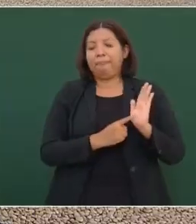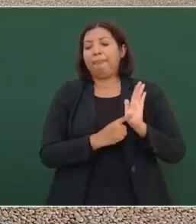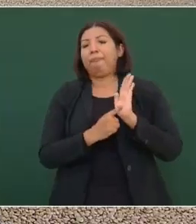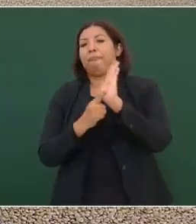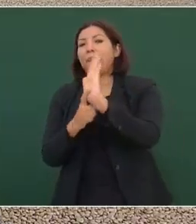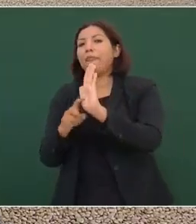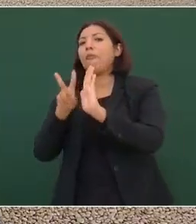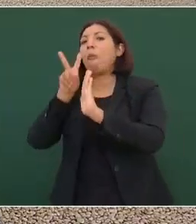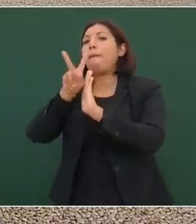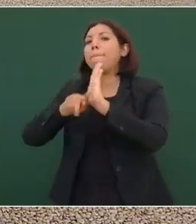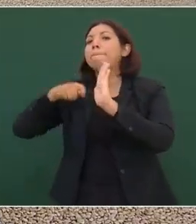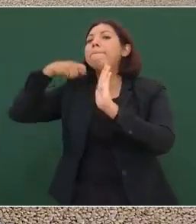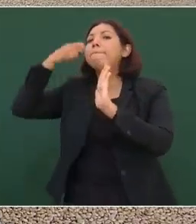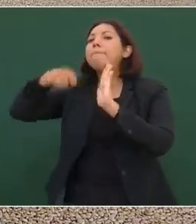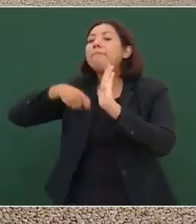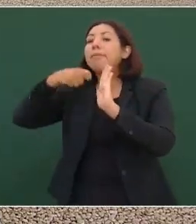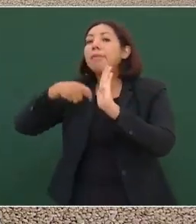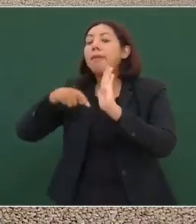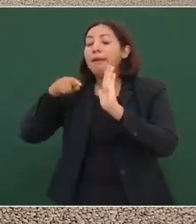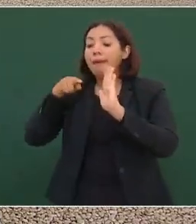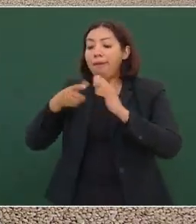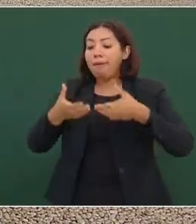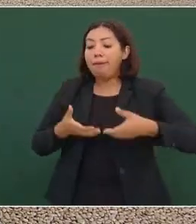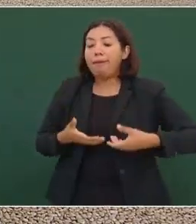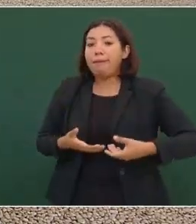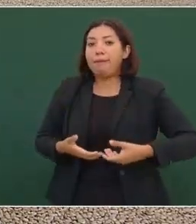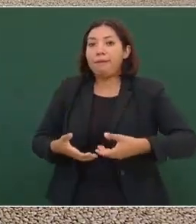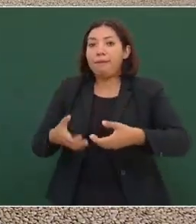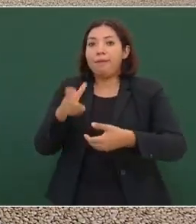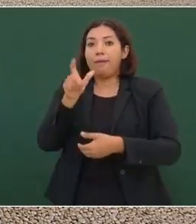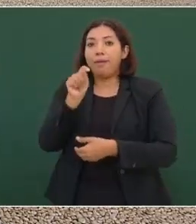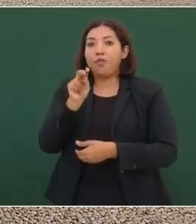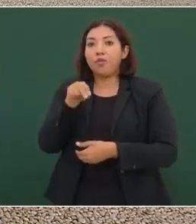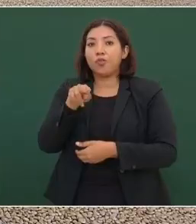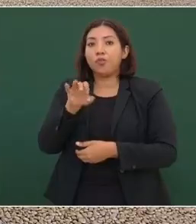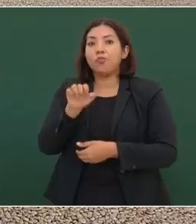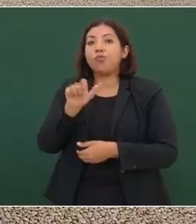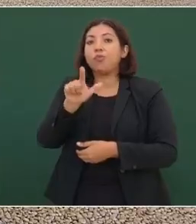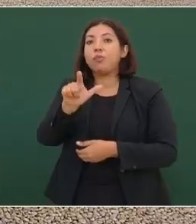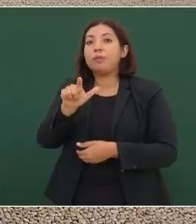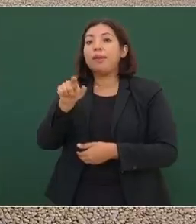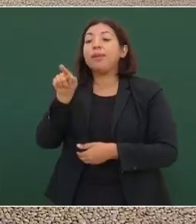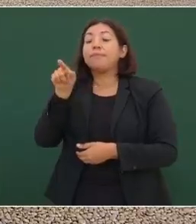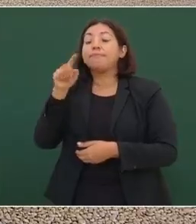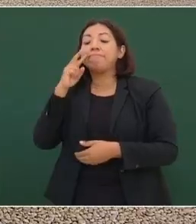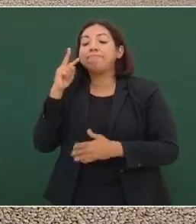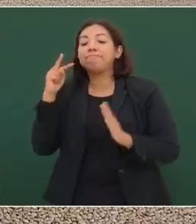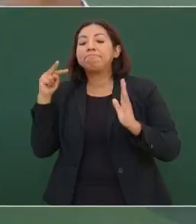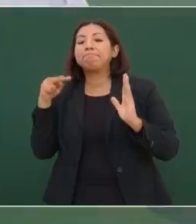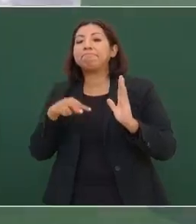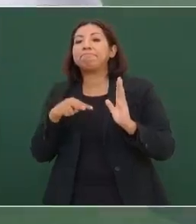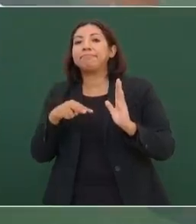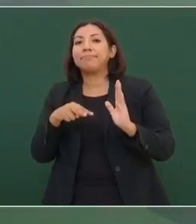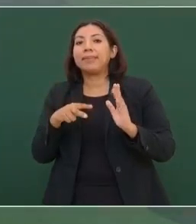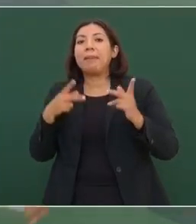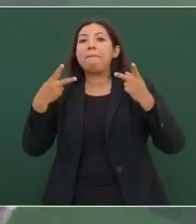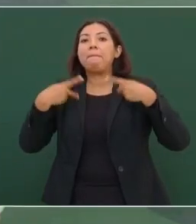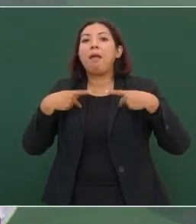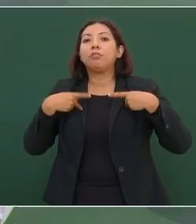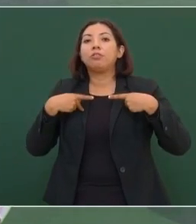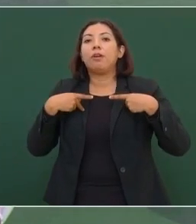por abajo. Nada más para que se tenga una